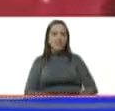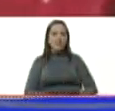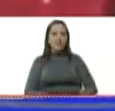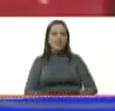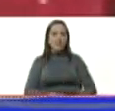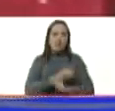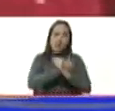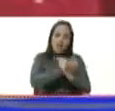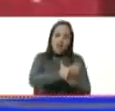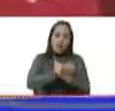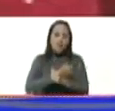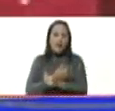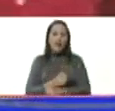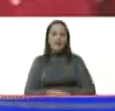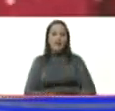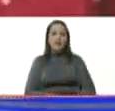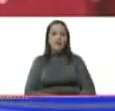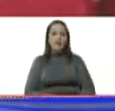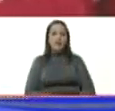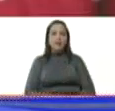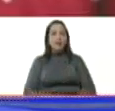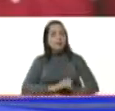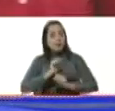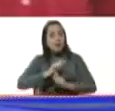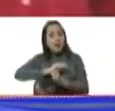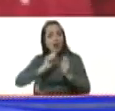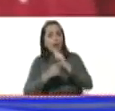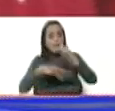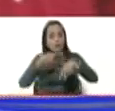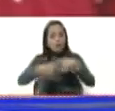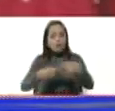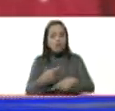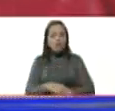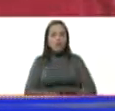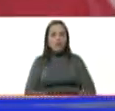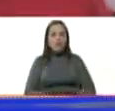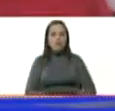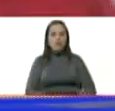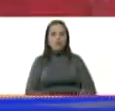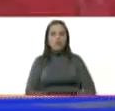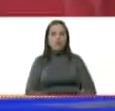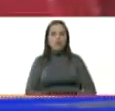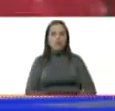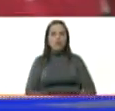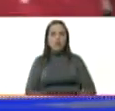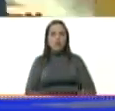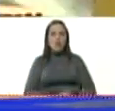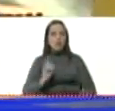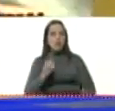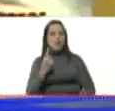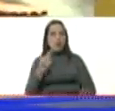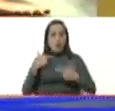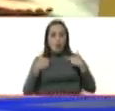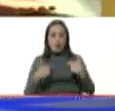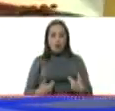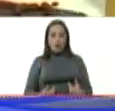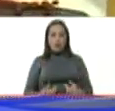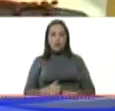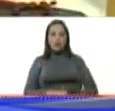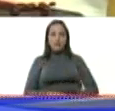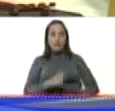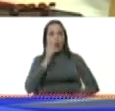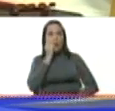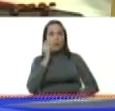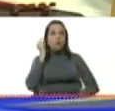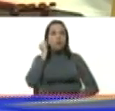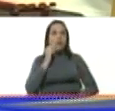permite andar procesos humanos y profesionales. Y su relación con el mundo. Por eso solo el ser humano, el hombre y la mujer